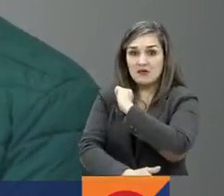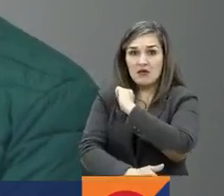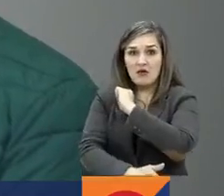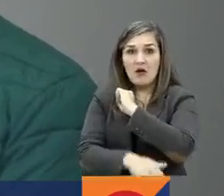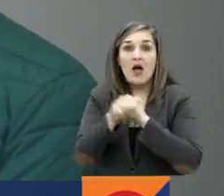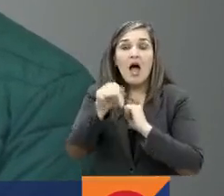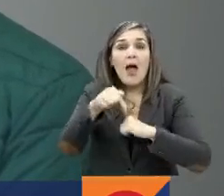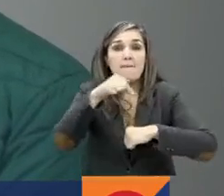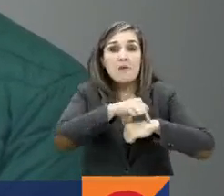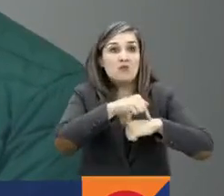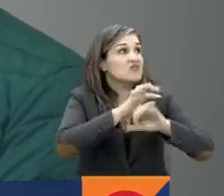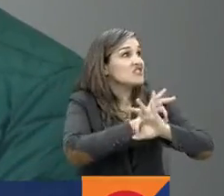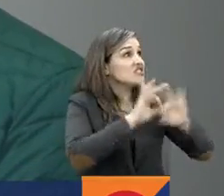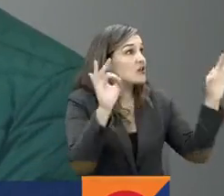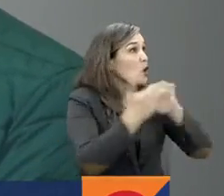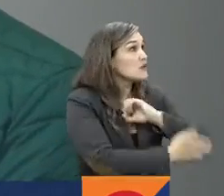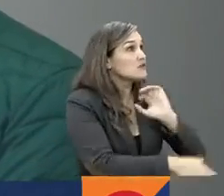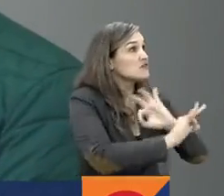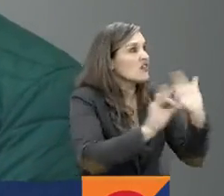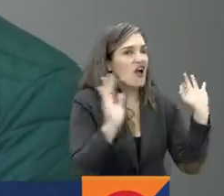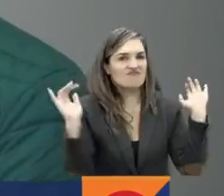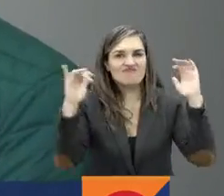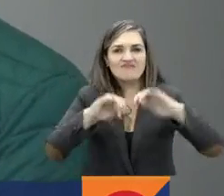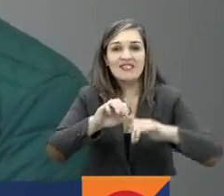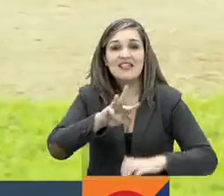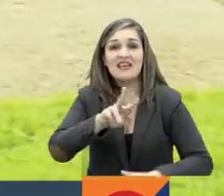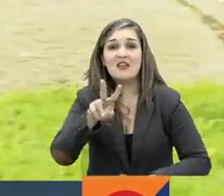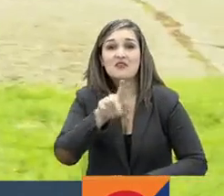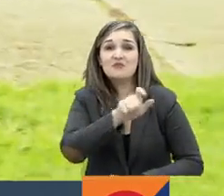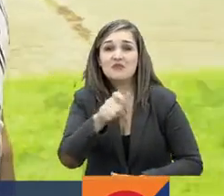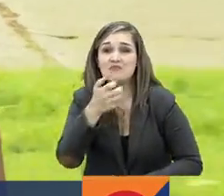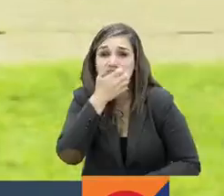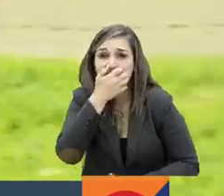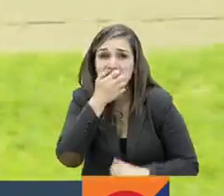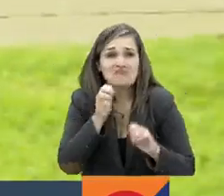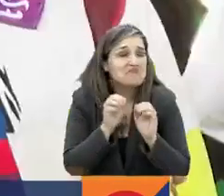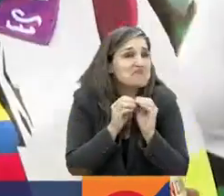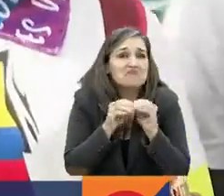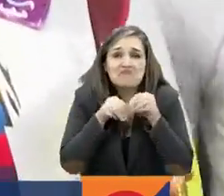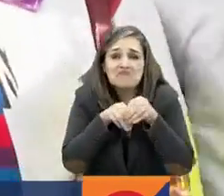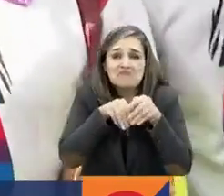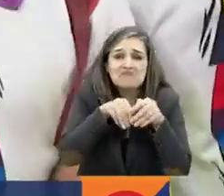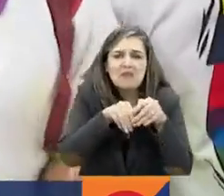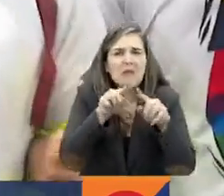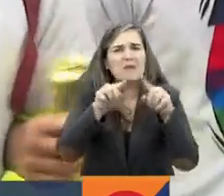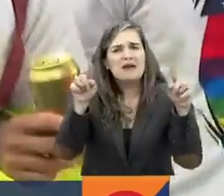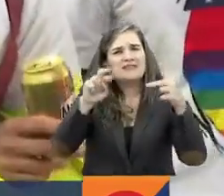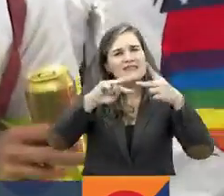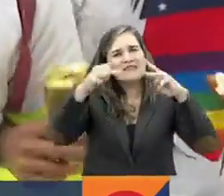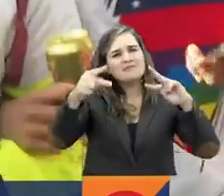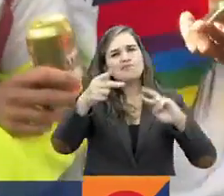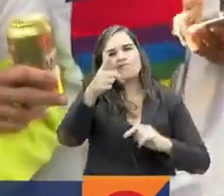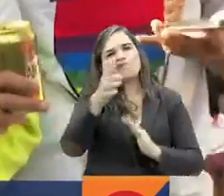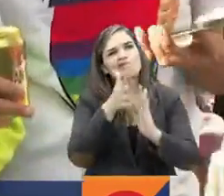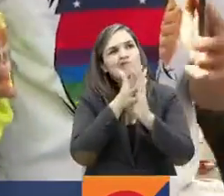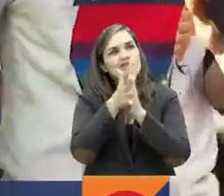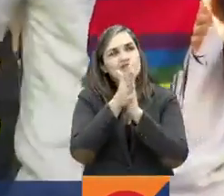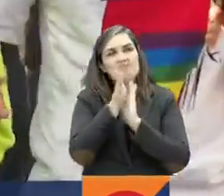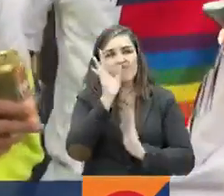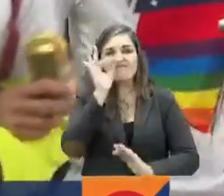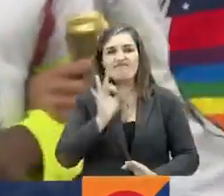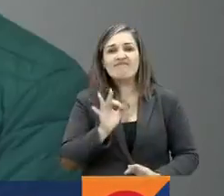personas y 100 policías que nos acompañaron pero también de contradicciones nosotros tenemos